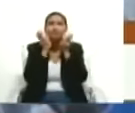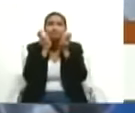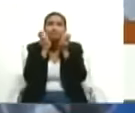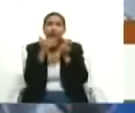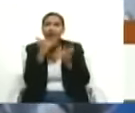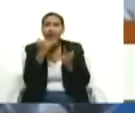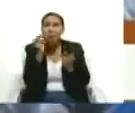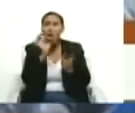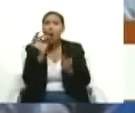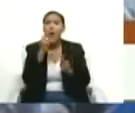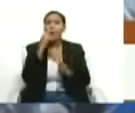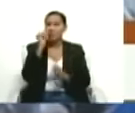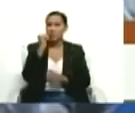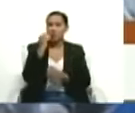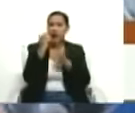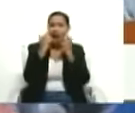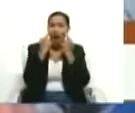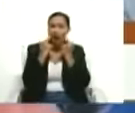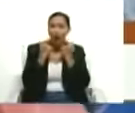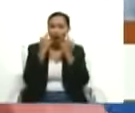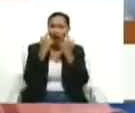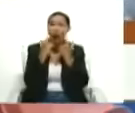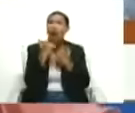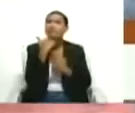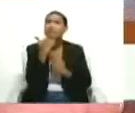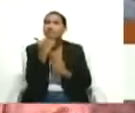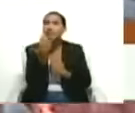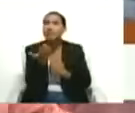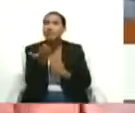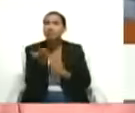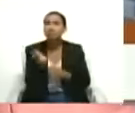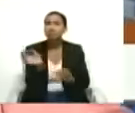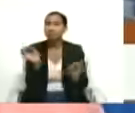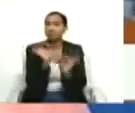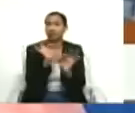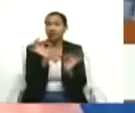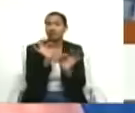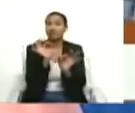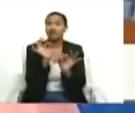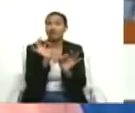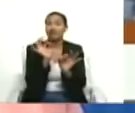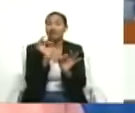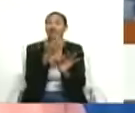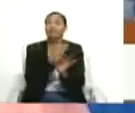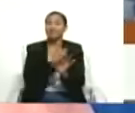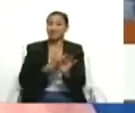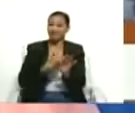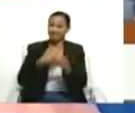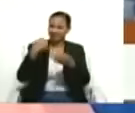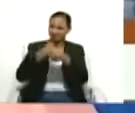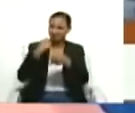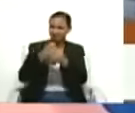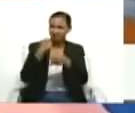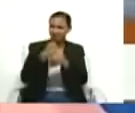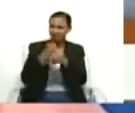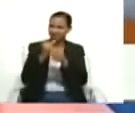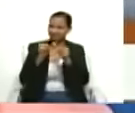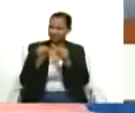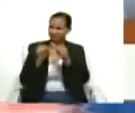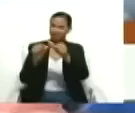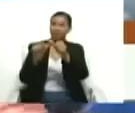llorando, quejándose? No, lo que ven es un presidente trabajando por el pueblo. Y yo